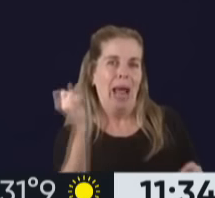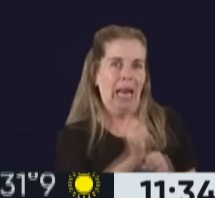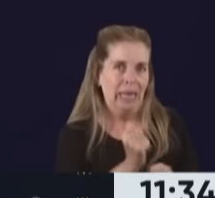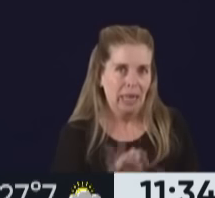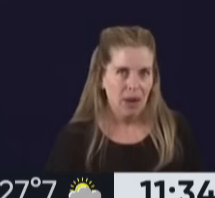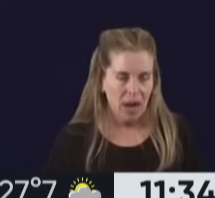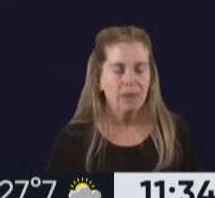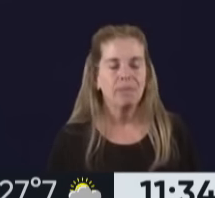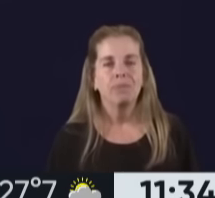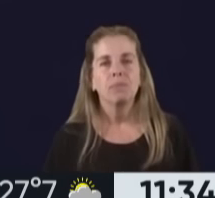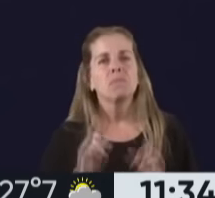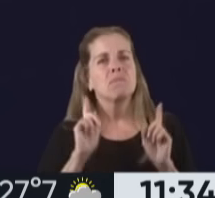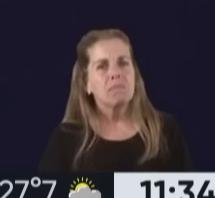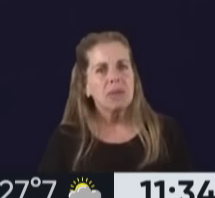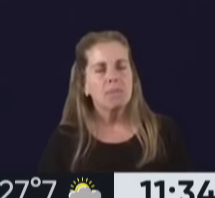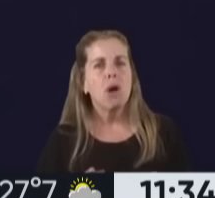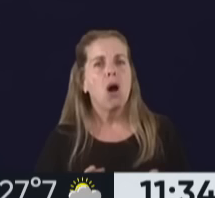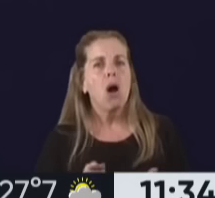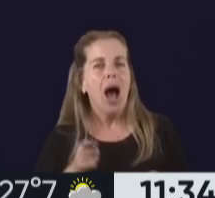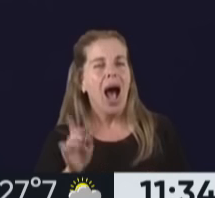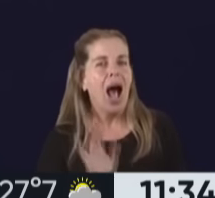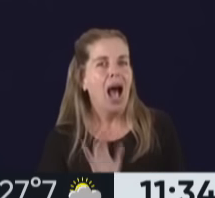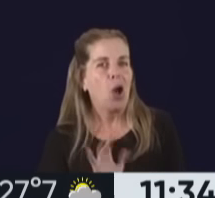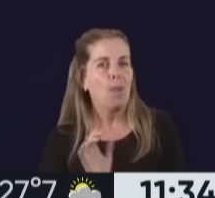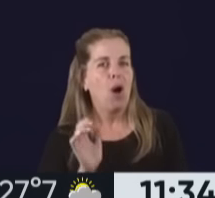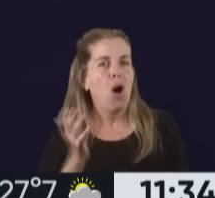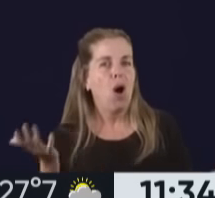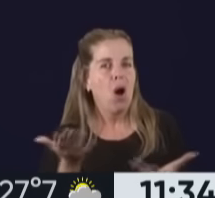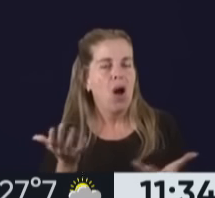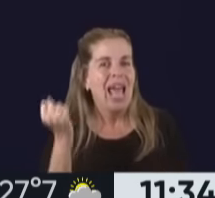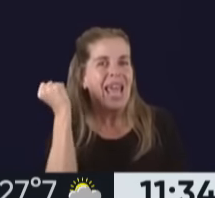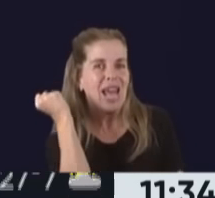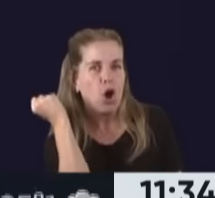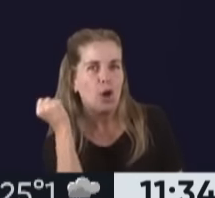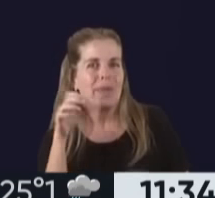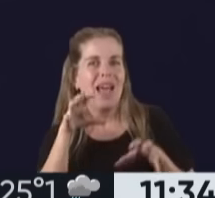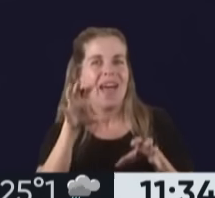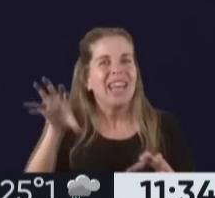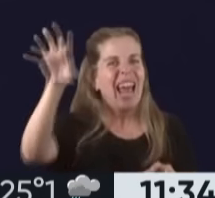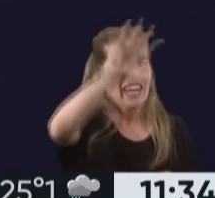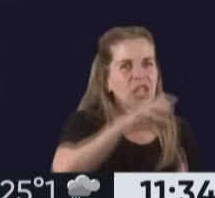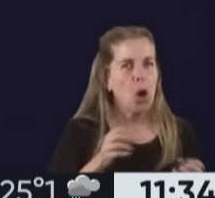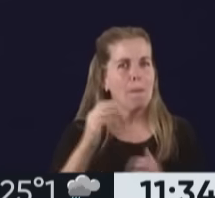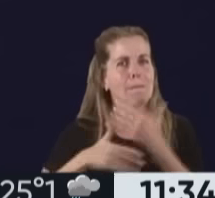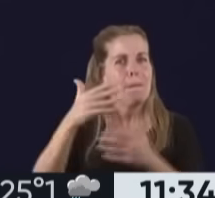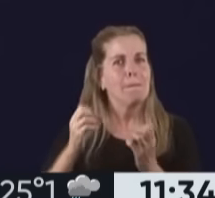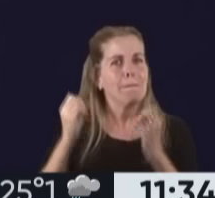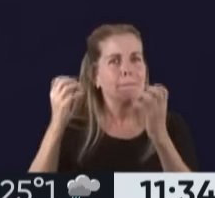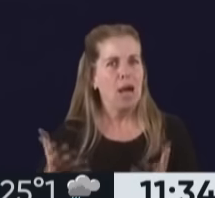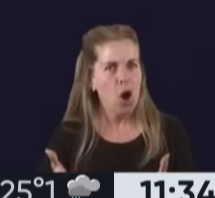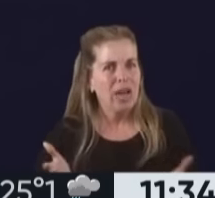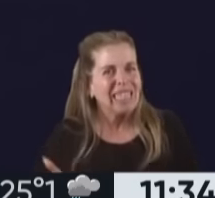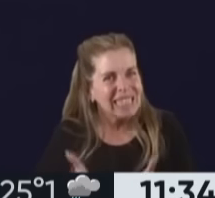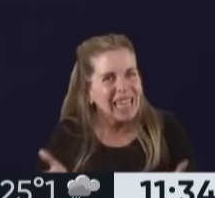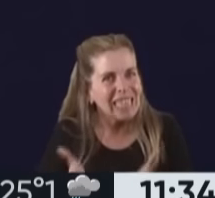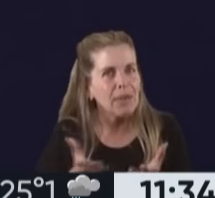pasos internacionales, se fortalece la competitividad de las economías regionales, impulsando las inversiones en infraestructuras y